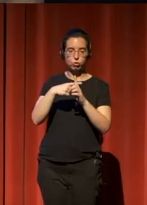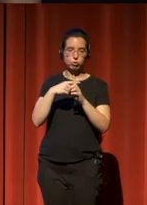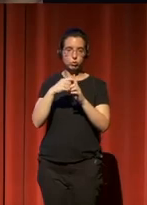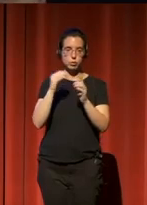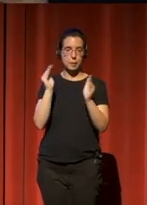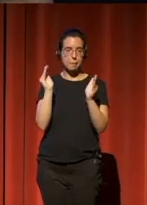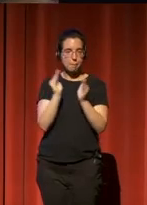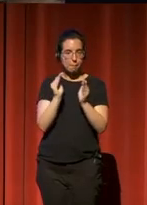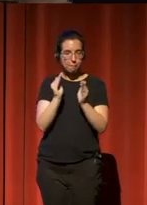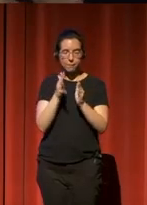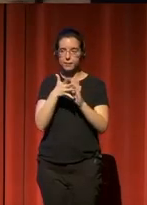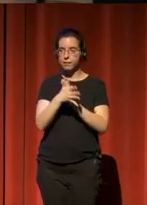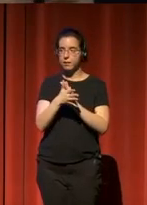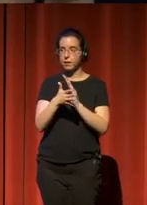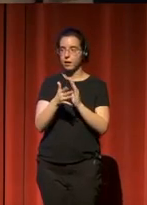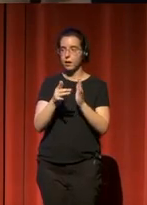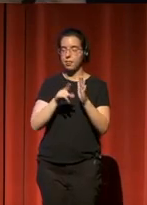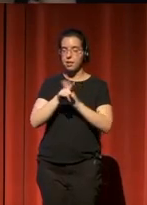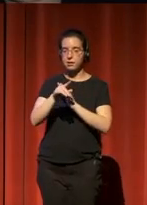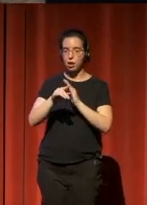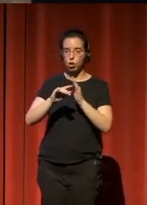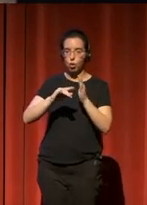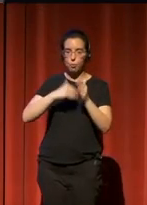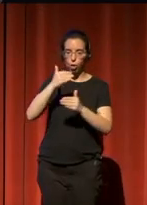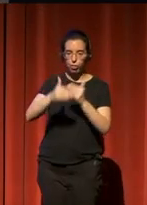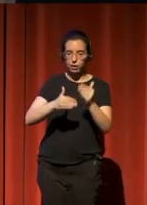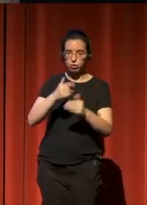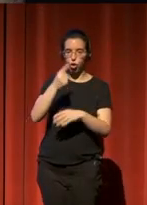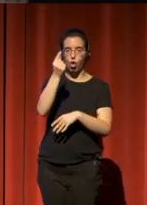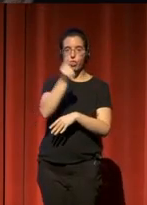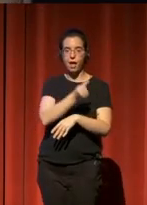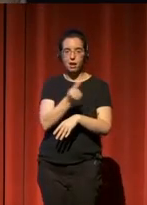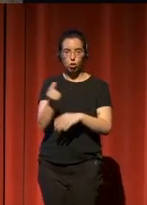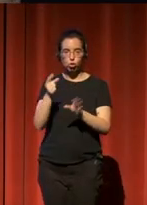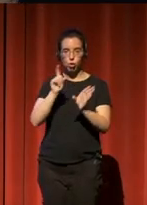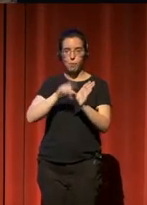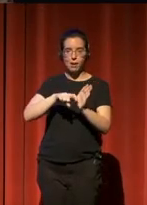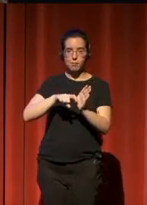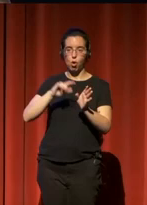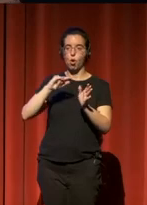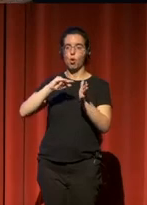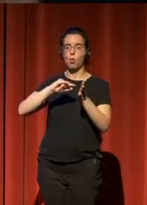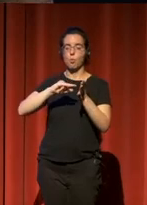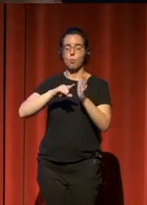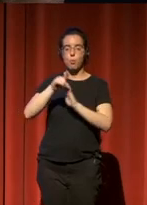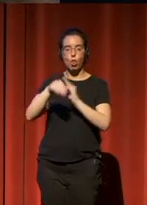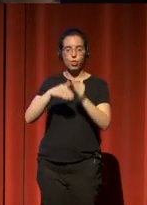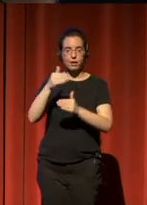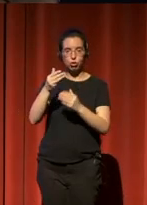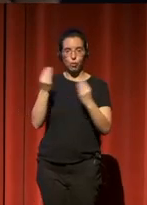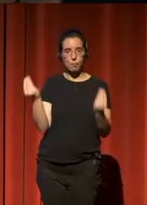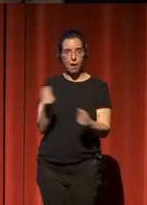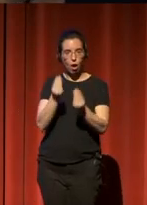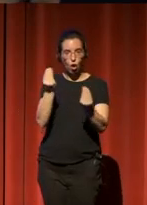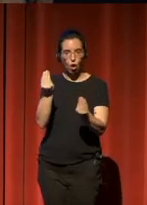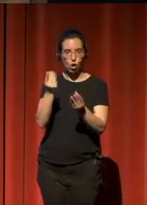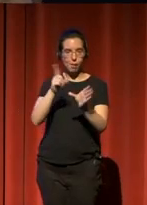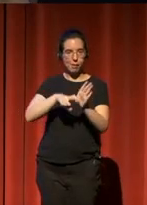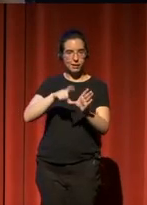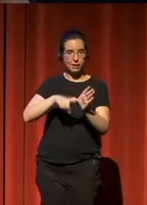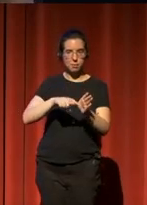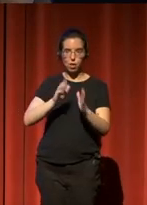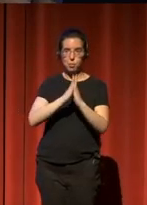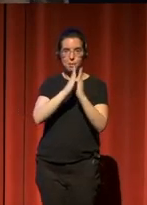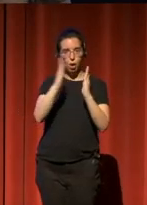pero que podrían ser pues diagnósticos participados procesos de mejora a participados de la biblioteca